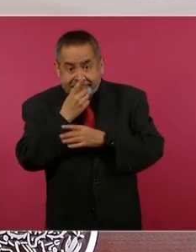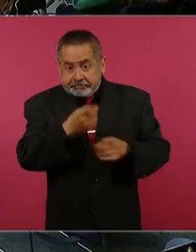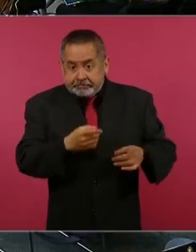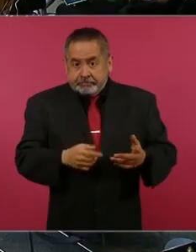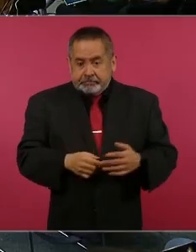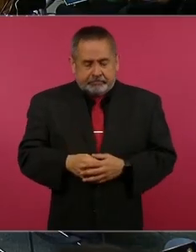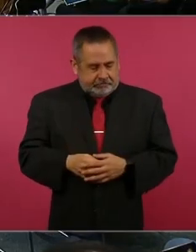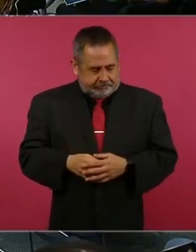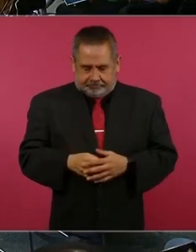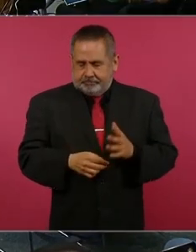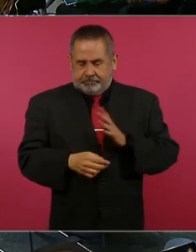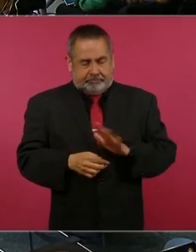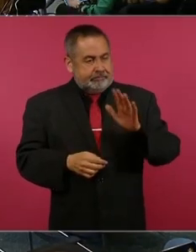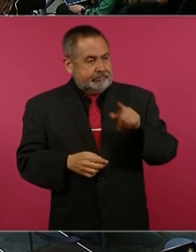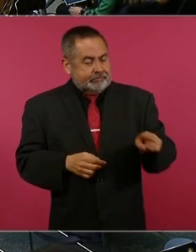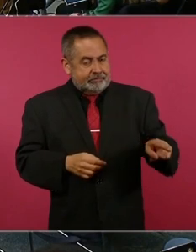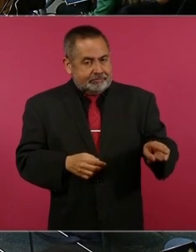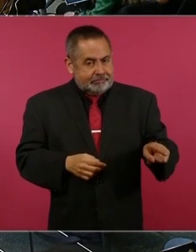Es una joya eso.